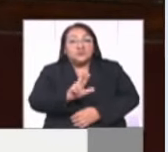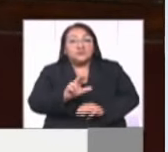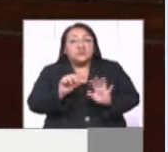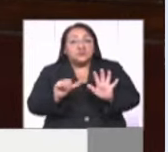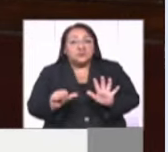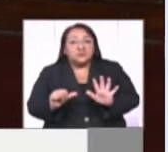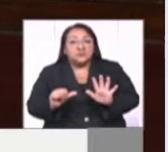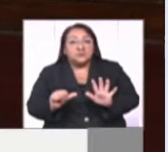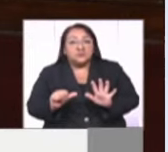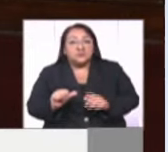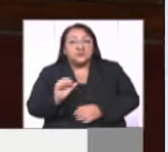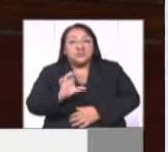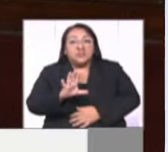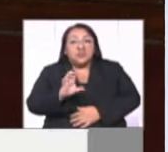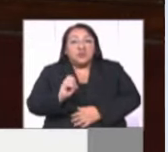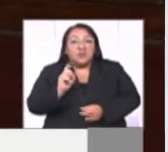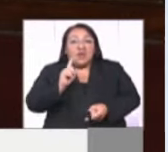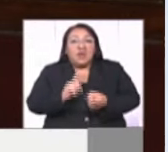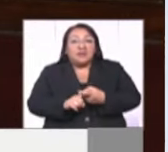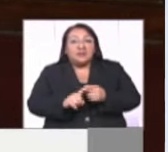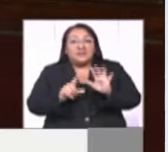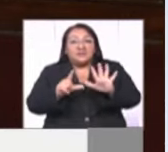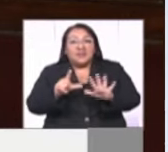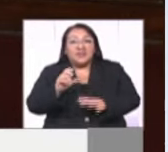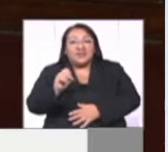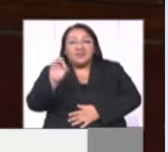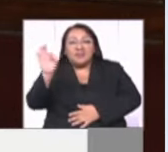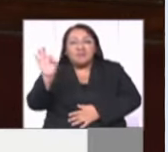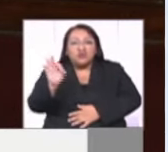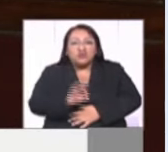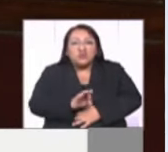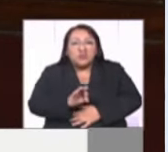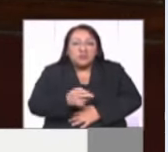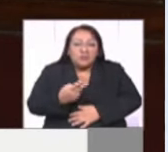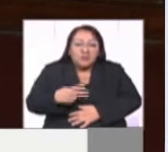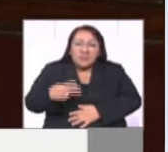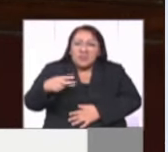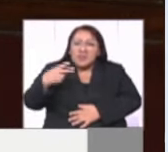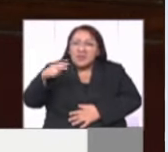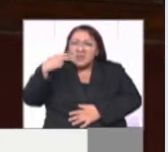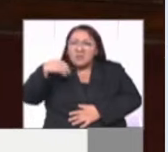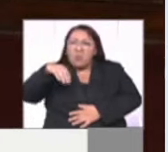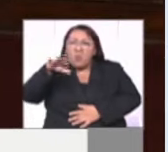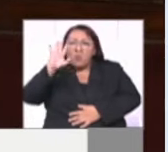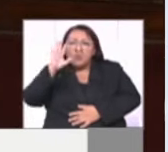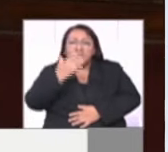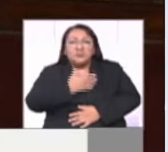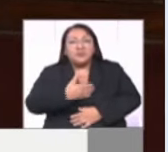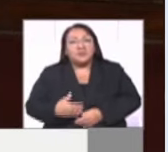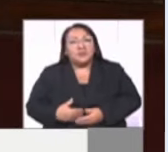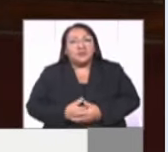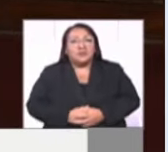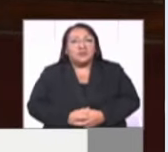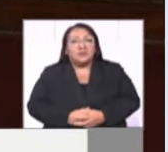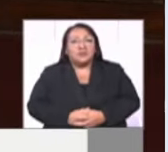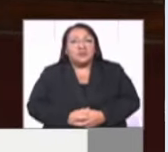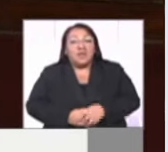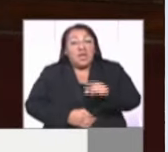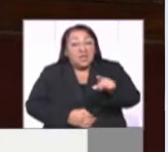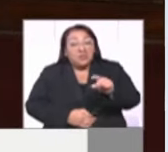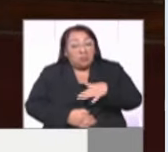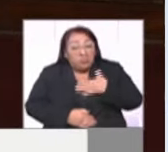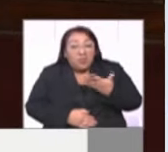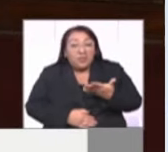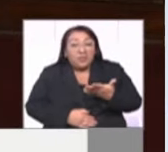36, 50, hasta 70% de interés, señor presidente. ¿Eso es